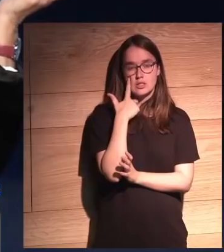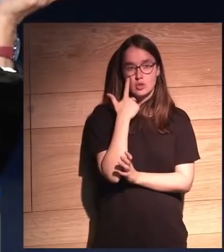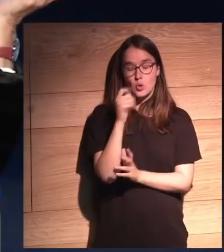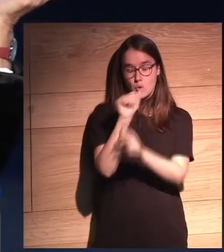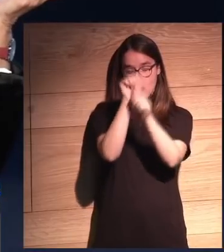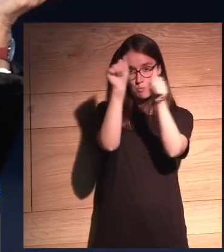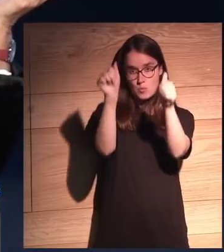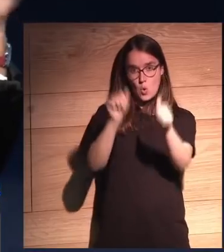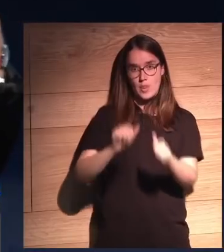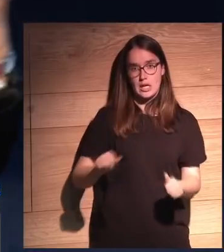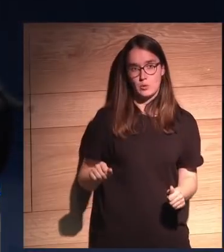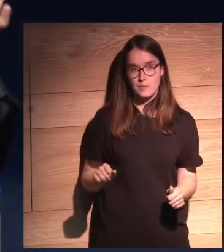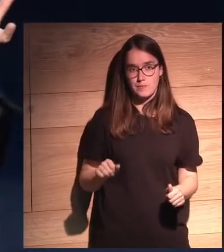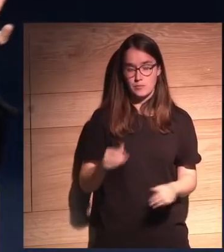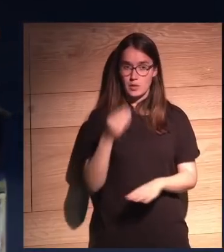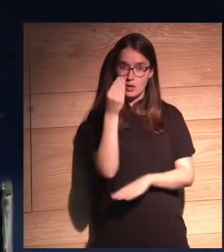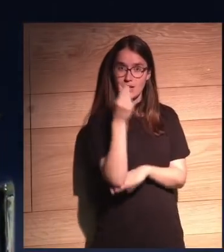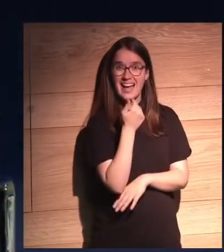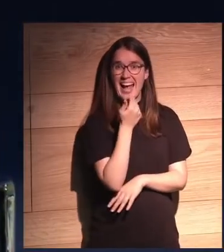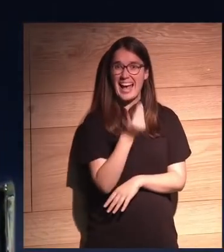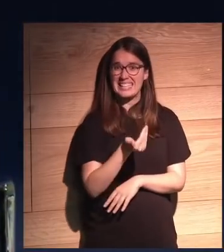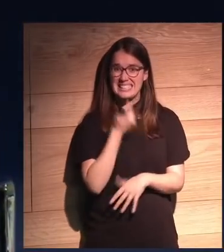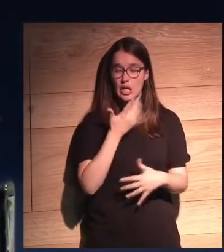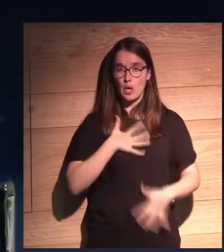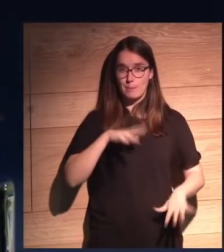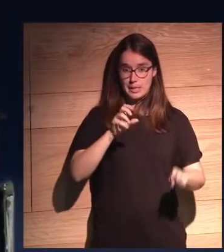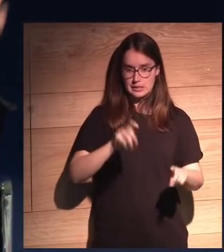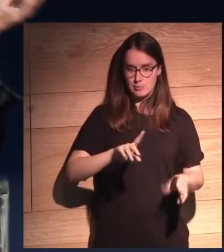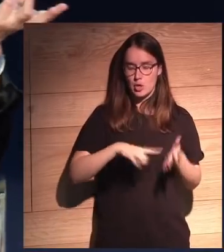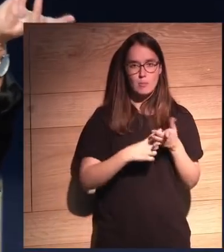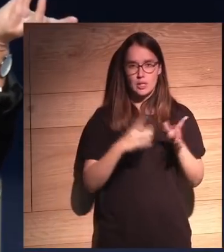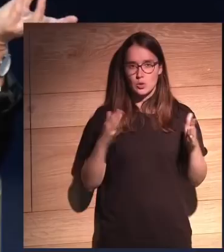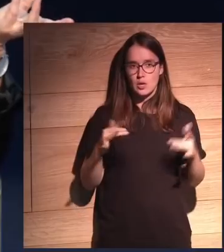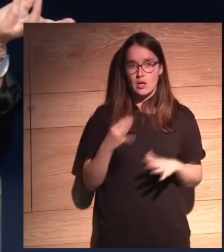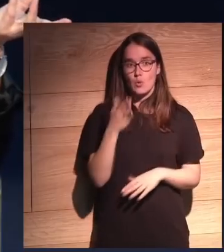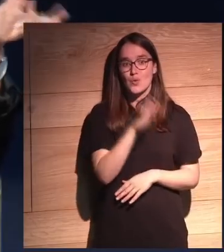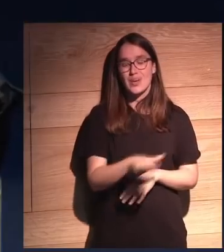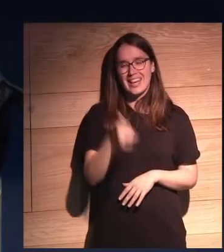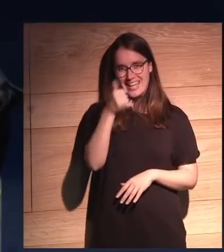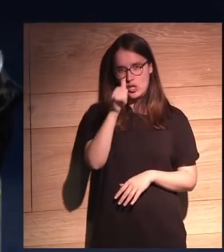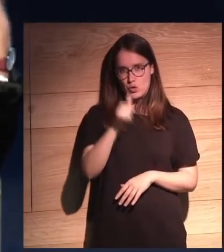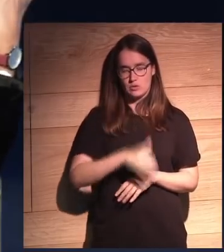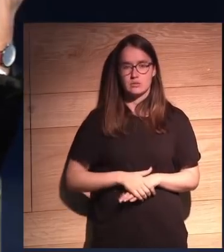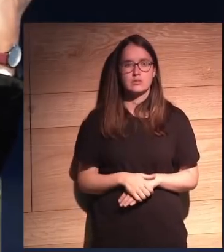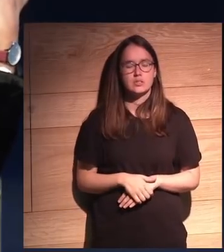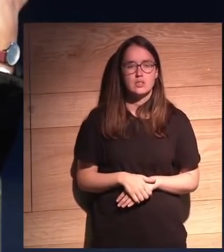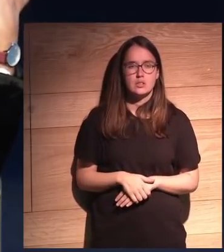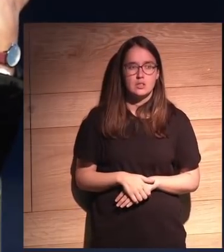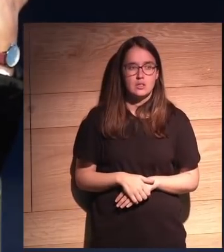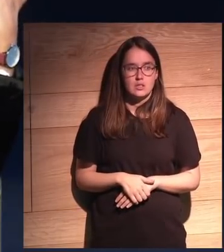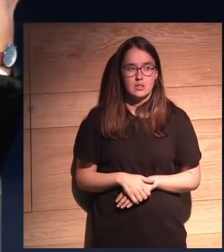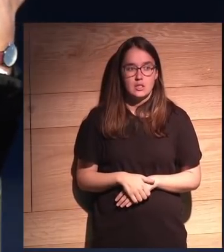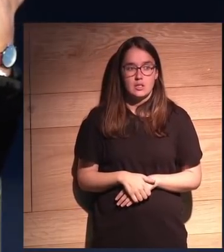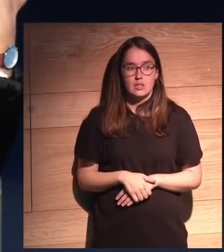un modelo que posa medio desnudo, no desnudo del todo, y que es un niño. Desde luego